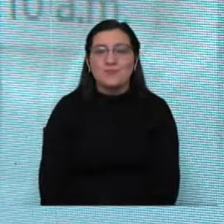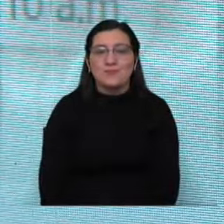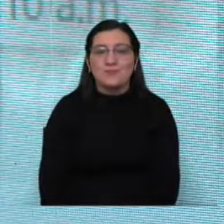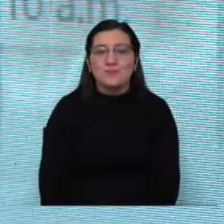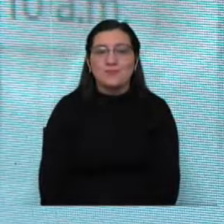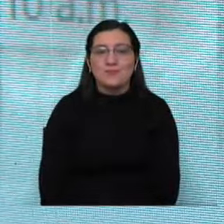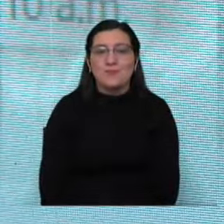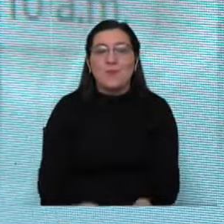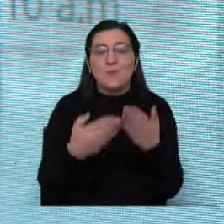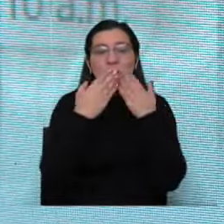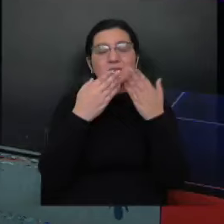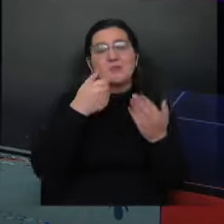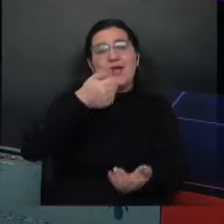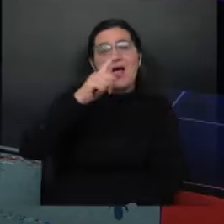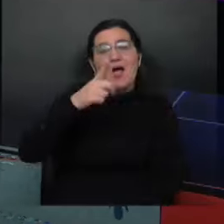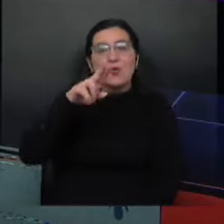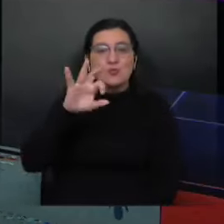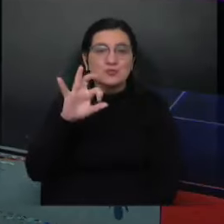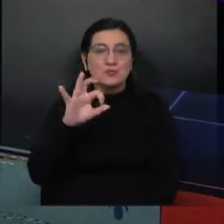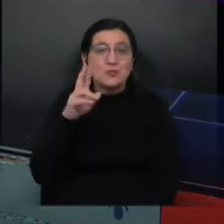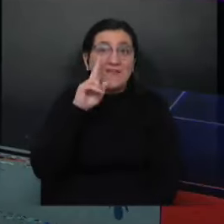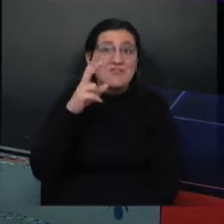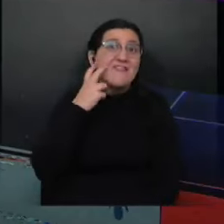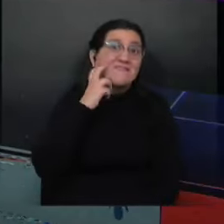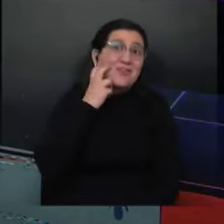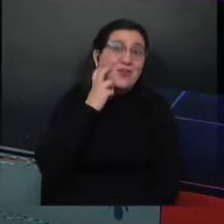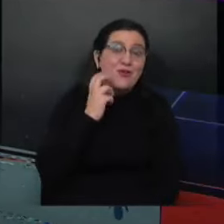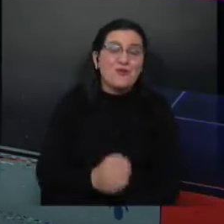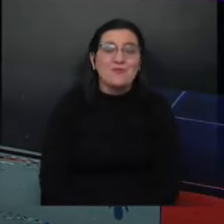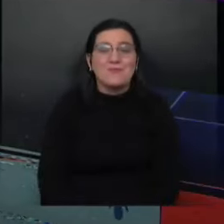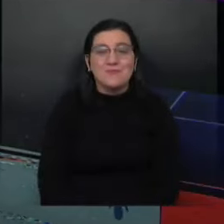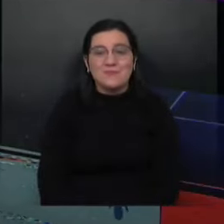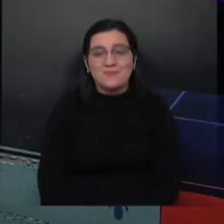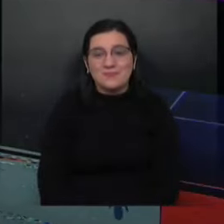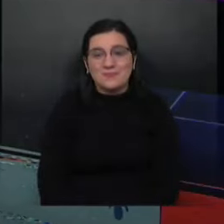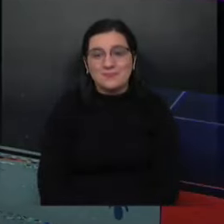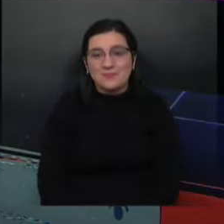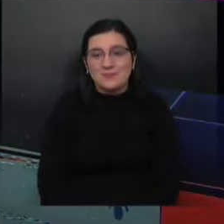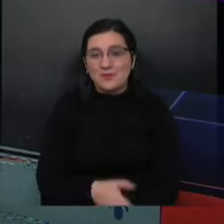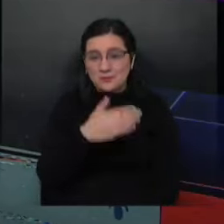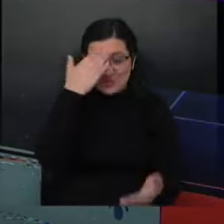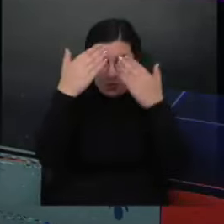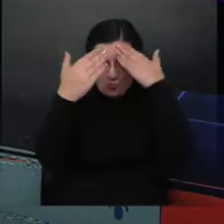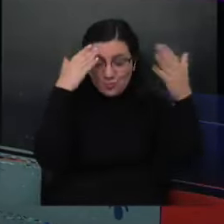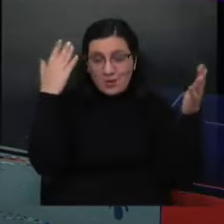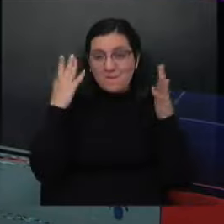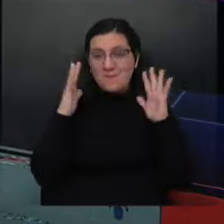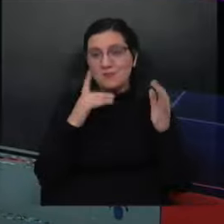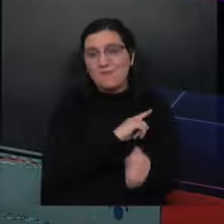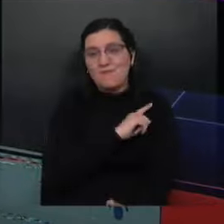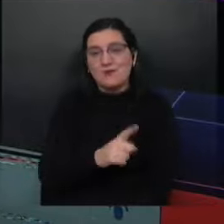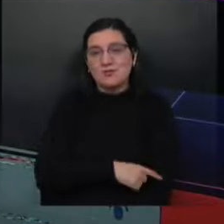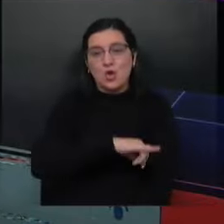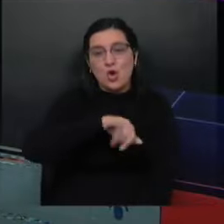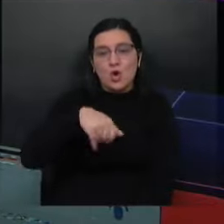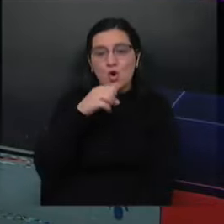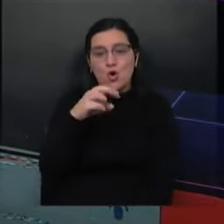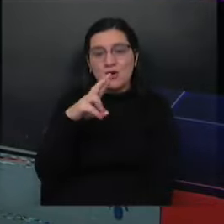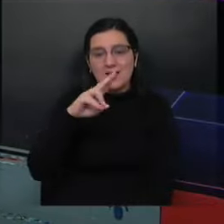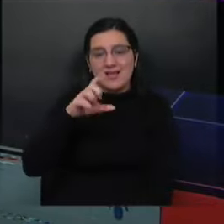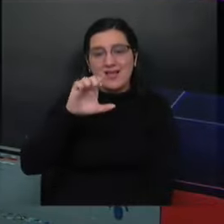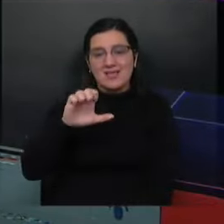por vi la copita de vino acord un beso para Agustina que hoy nos está acompañando un saludito un aplauso bracito de fuerza Jorge bracito de